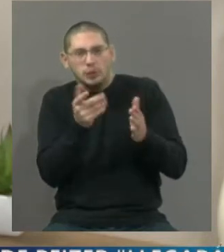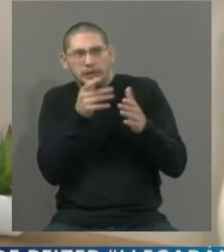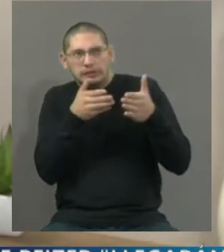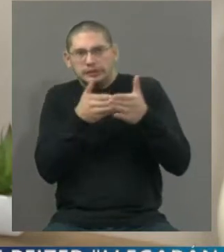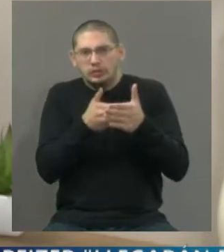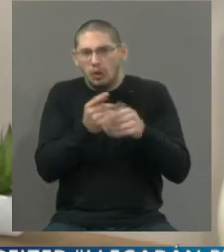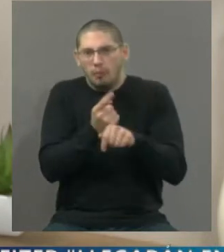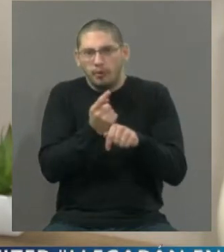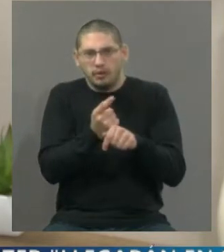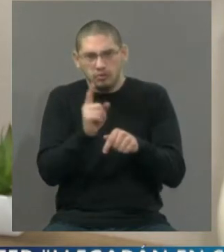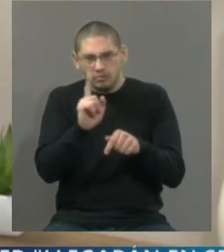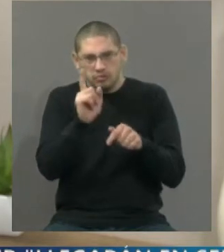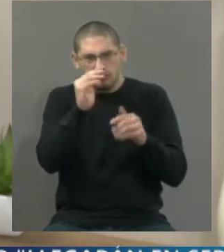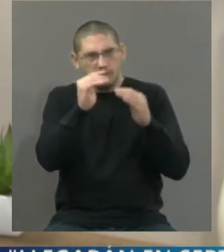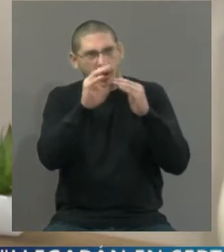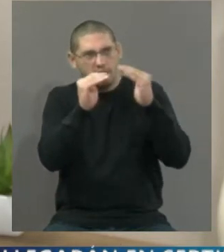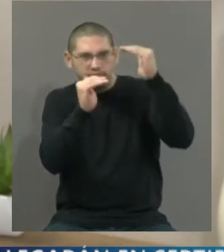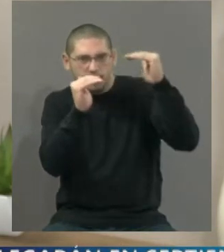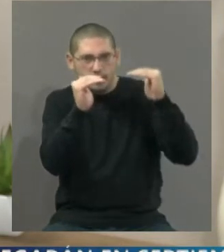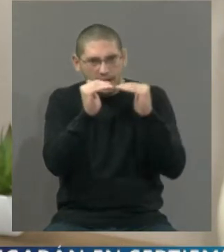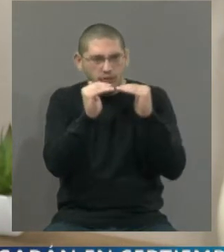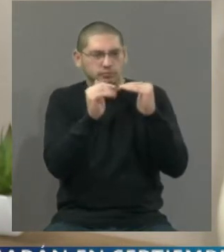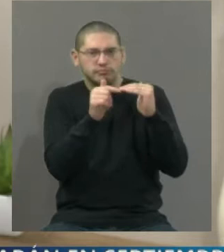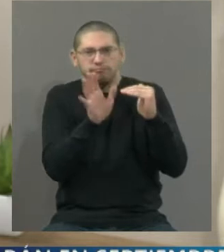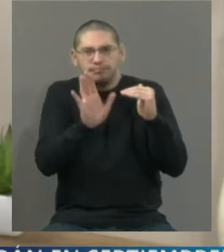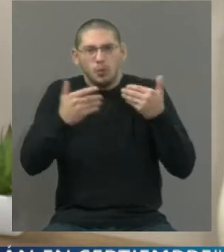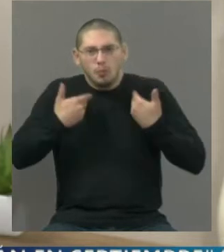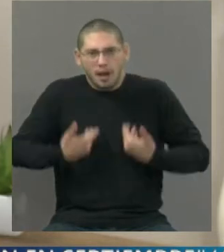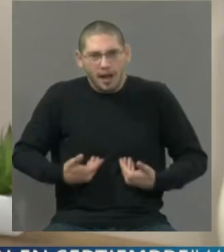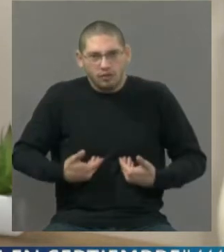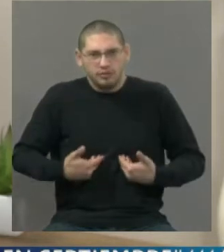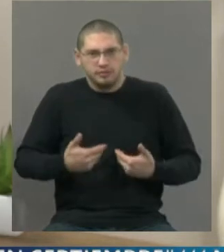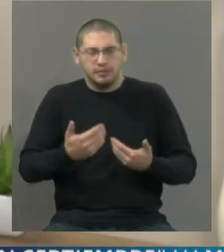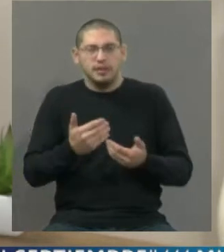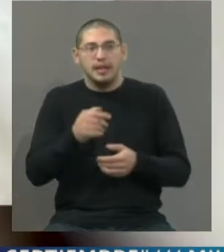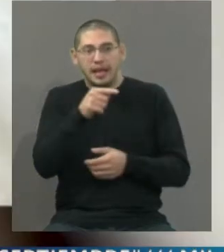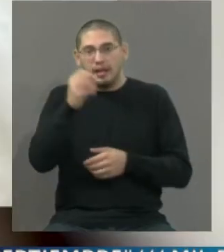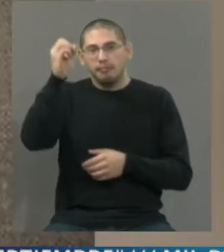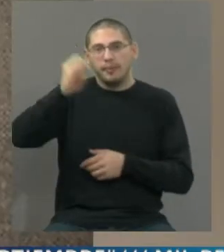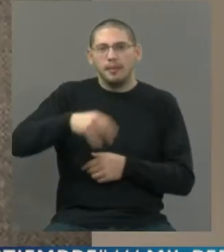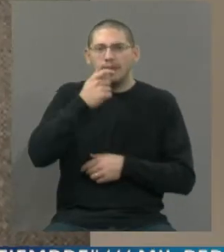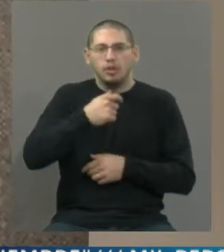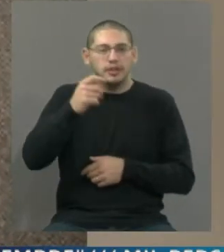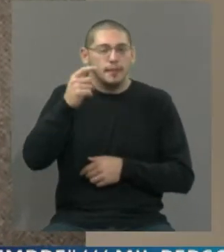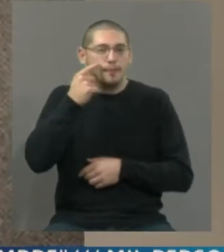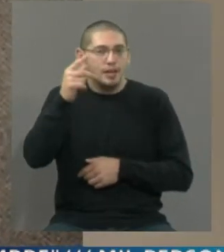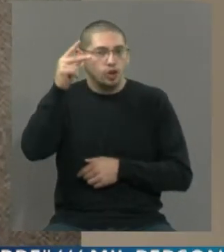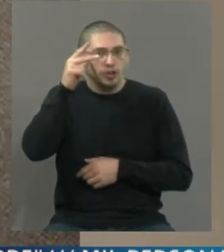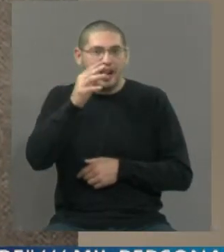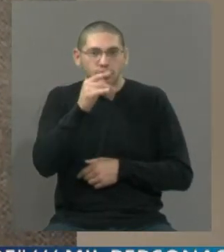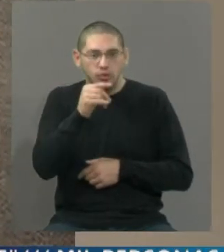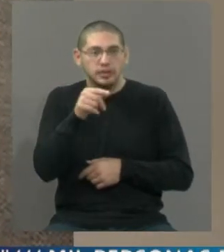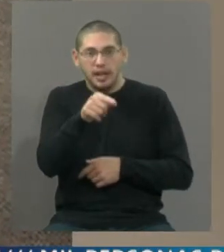lo presentamos como un humano, pensemos que cuando San Martín llega a Mendoza, en 1814, es nombrado